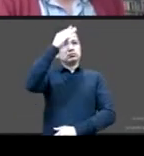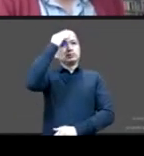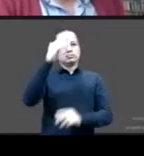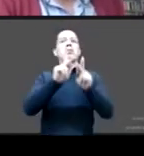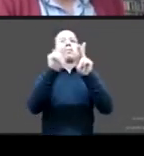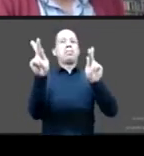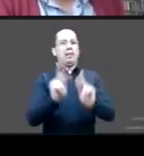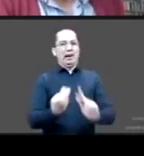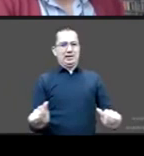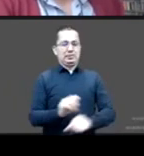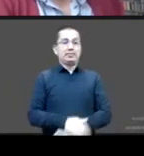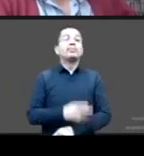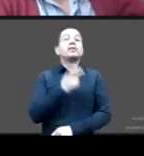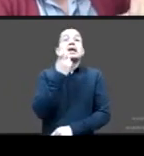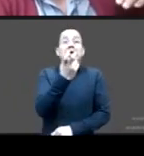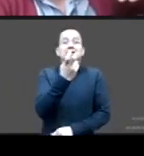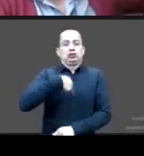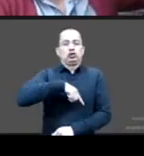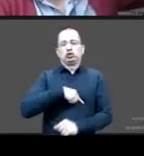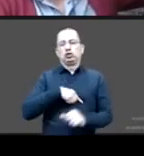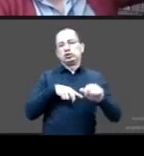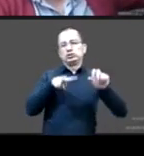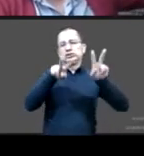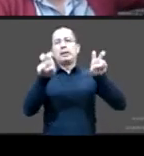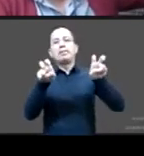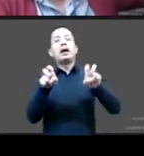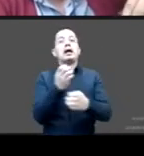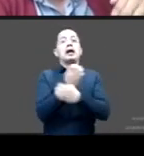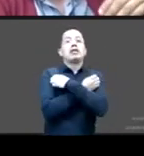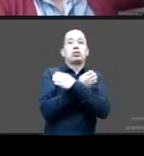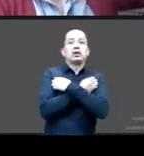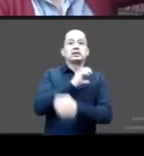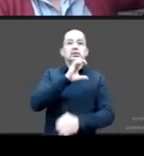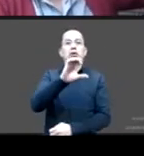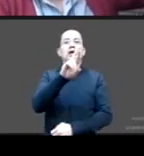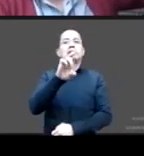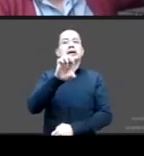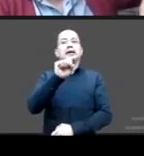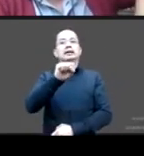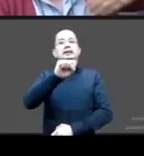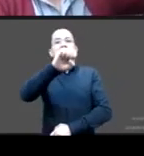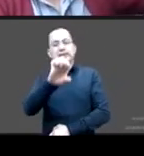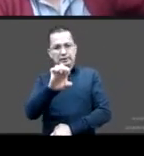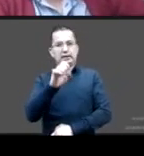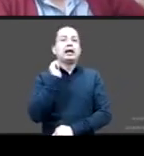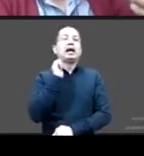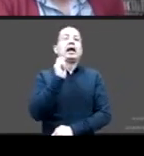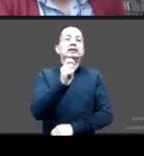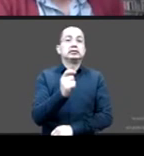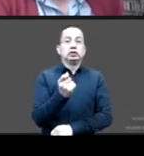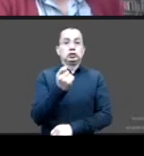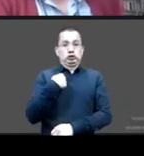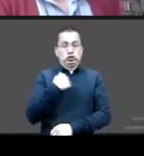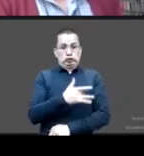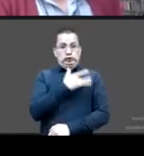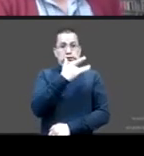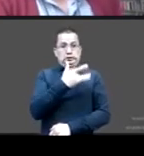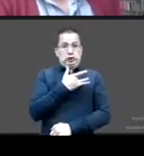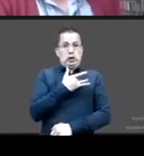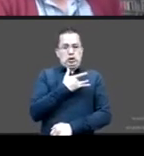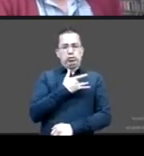la llamamos educación crece, que significa socioemocional, ciudadana y para la reconciliación.